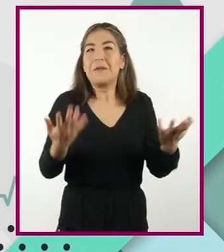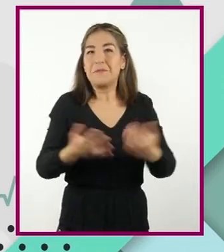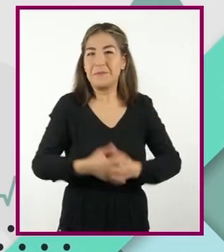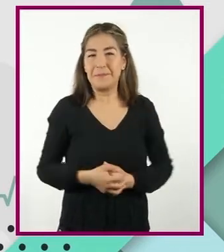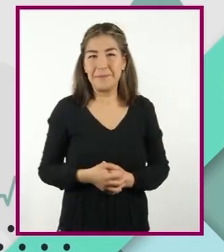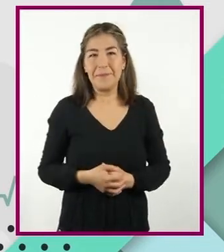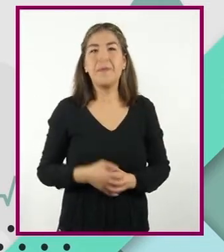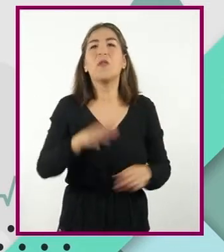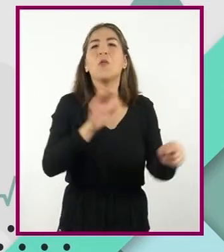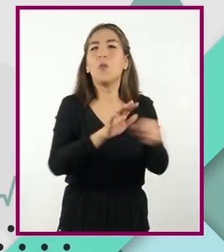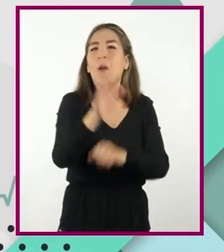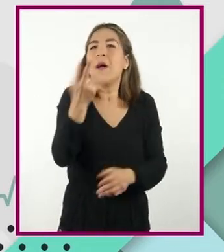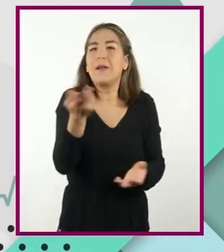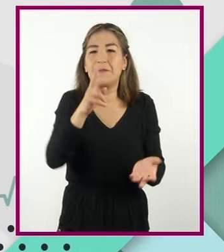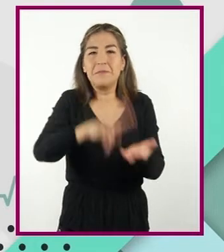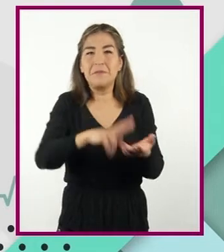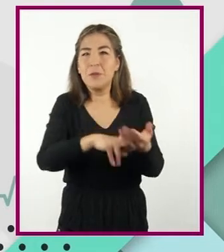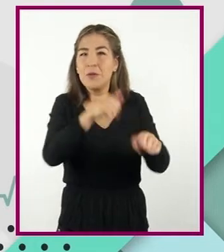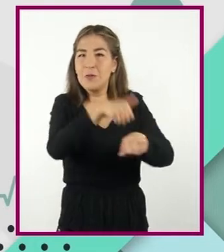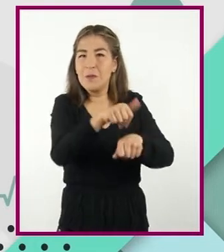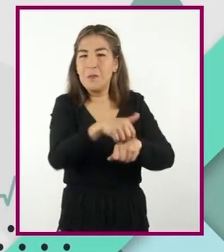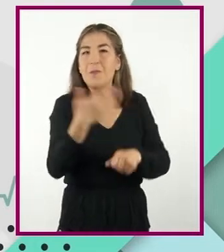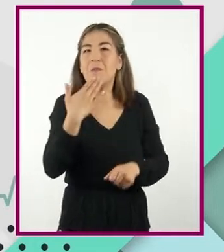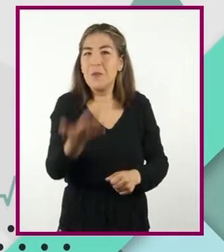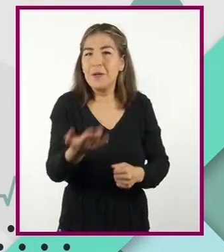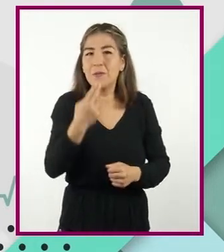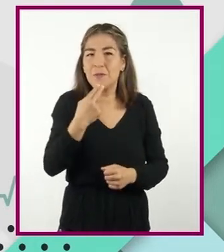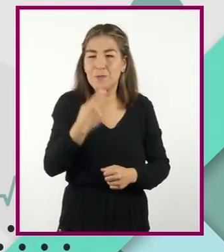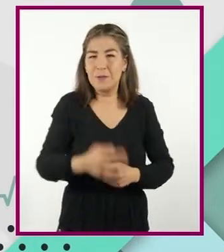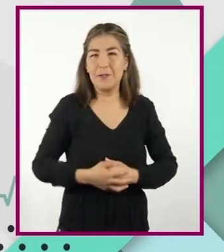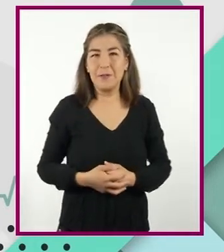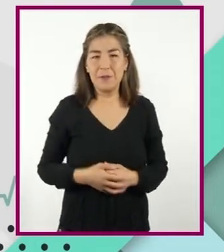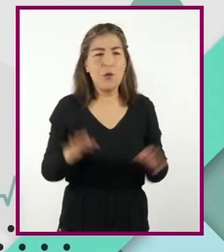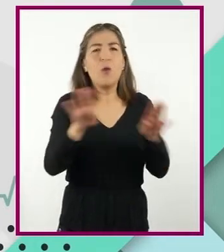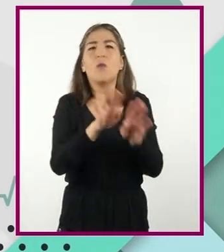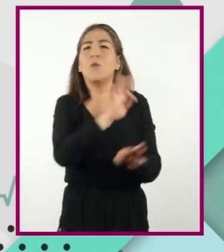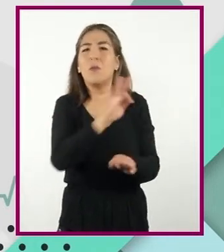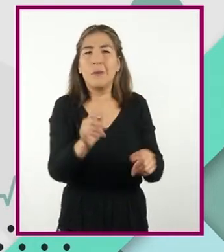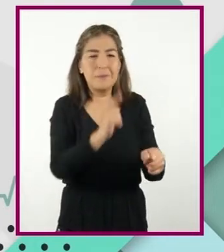dato es de utilidad? ¿Cómo podemos determinarlo?